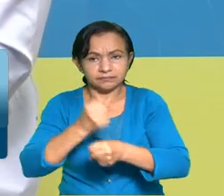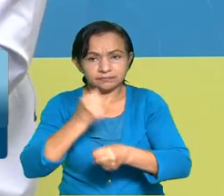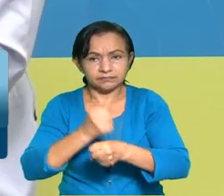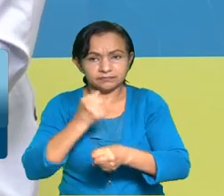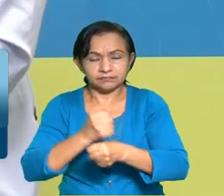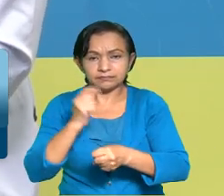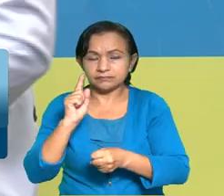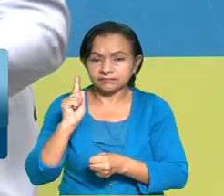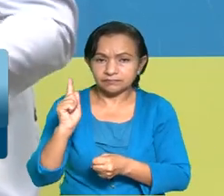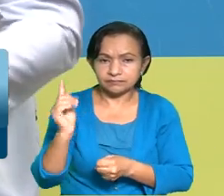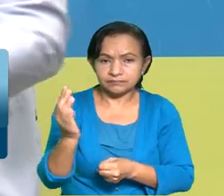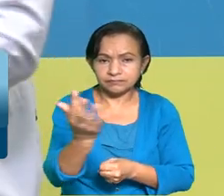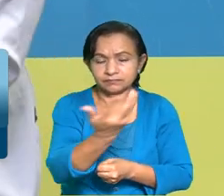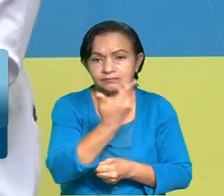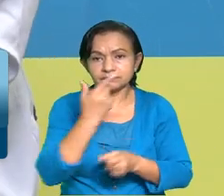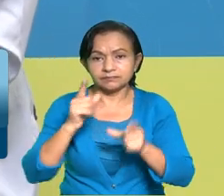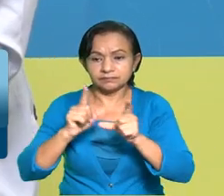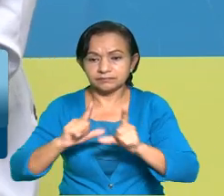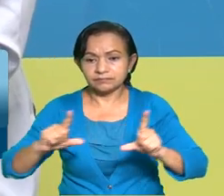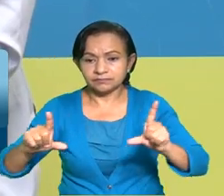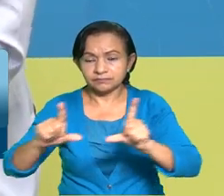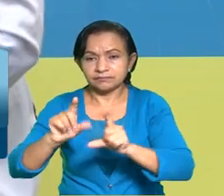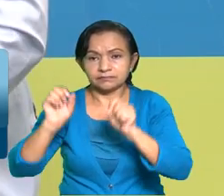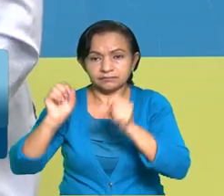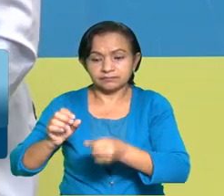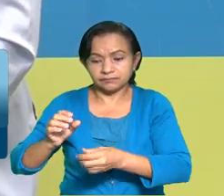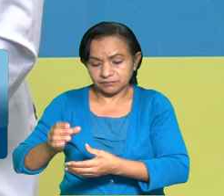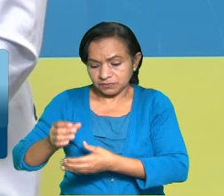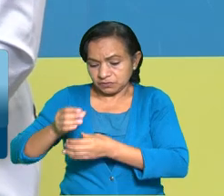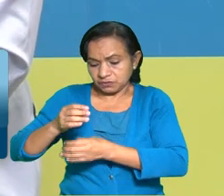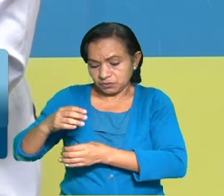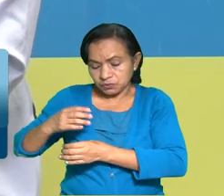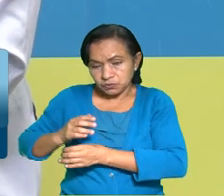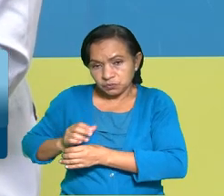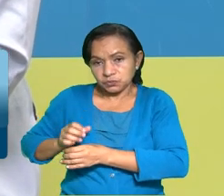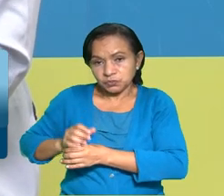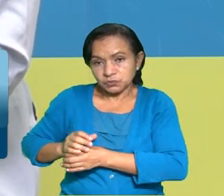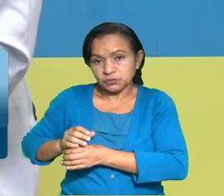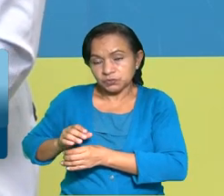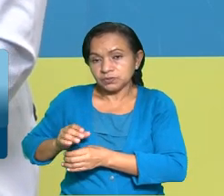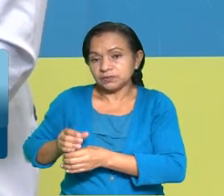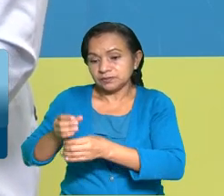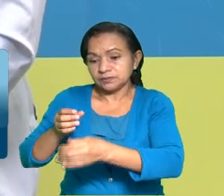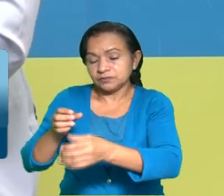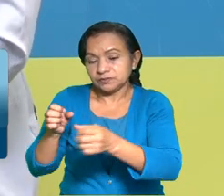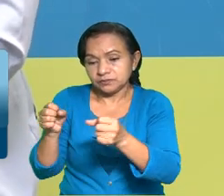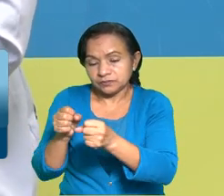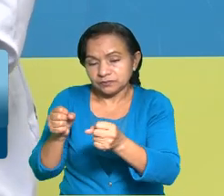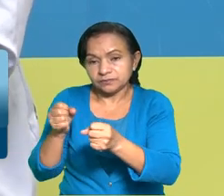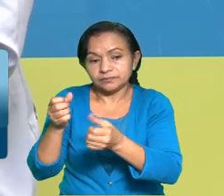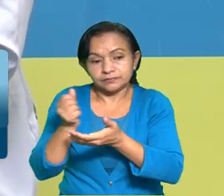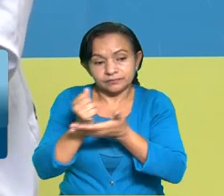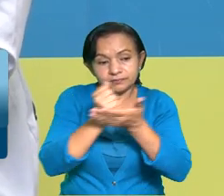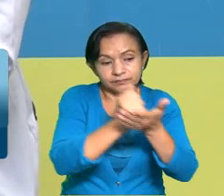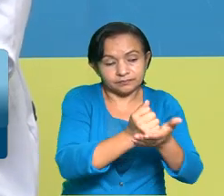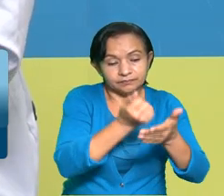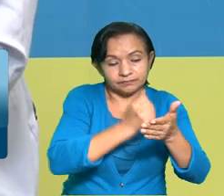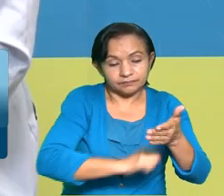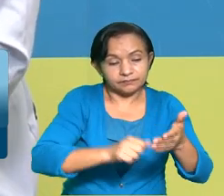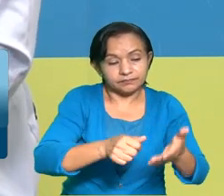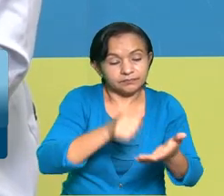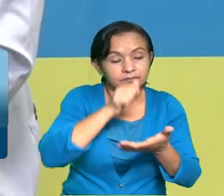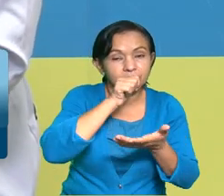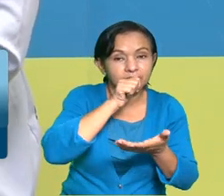en general, de tener un espacio donde nosotros podamos extraernos la leche materna y de esa manera pues seguir ayudándola a que